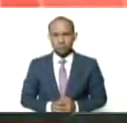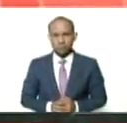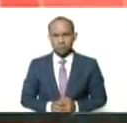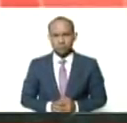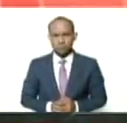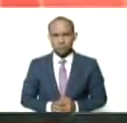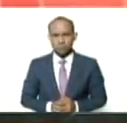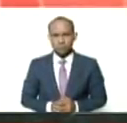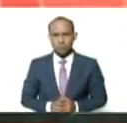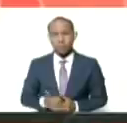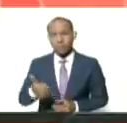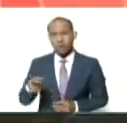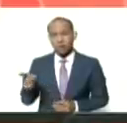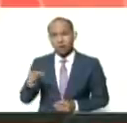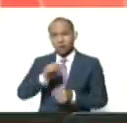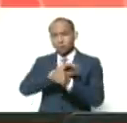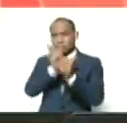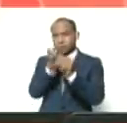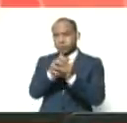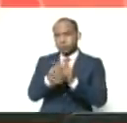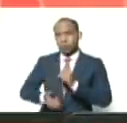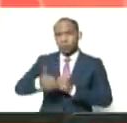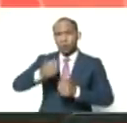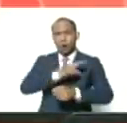Es más virulenta.